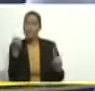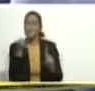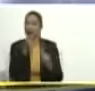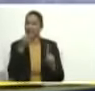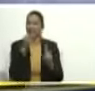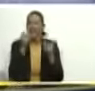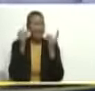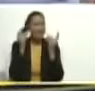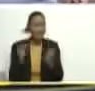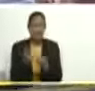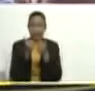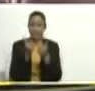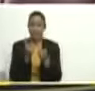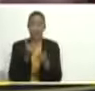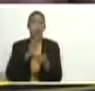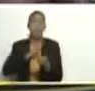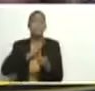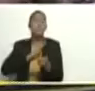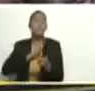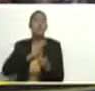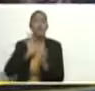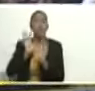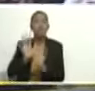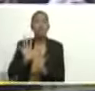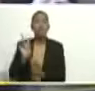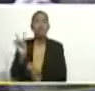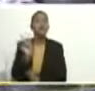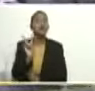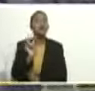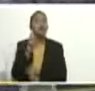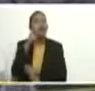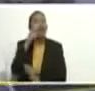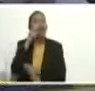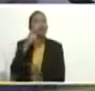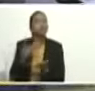en la realidad de nuestro pueblo, en la realidad nacional.